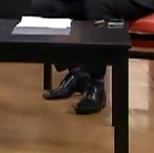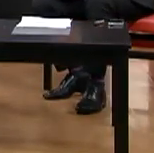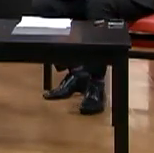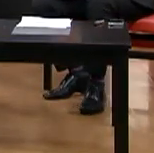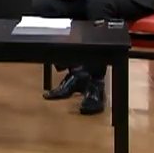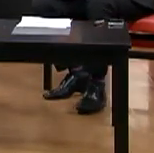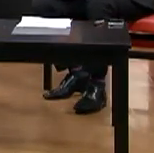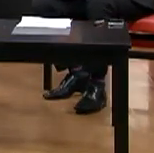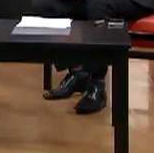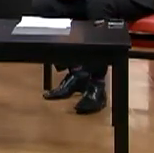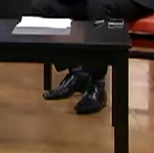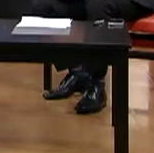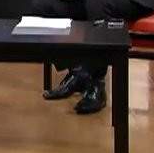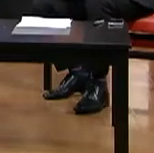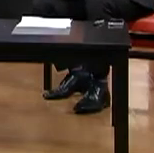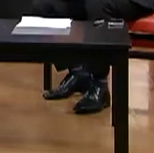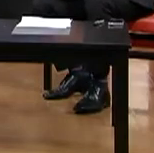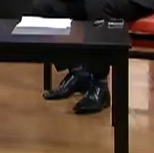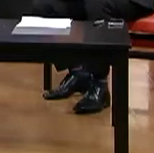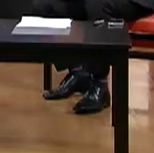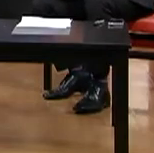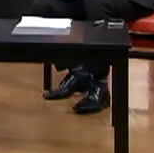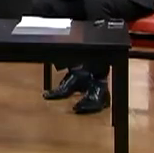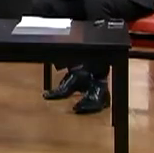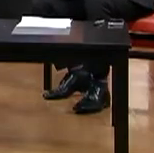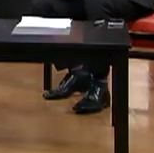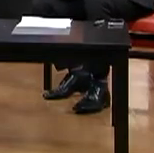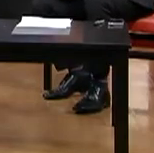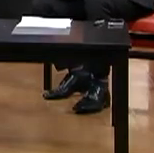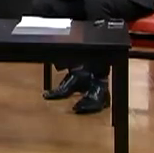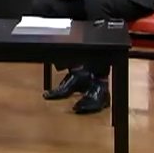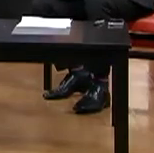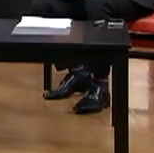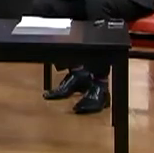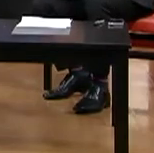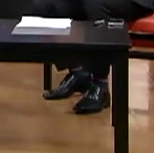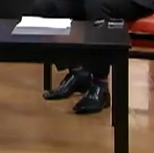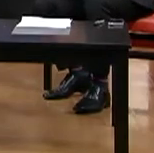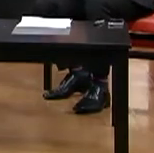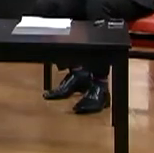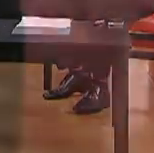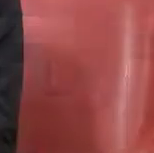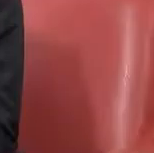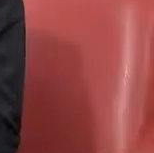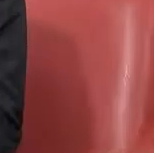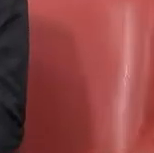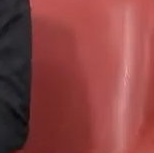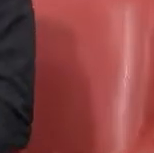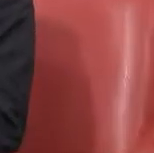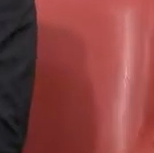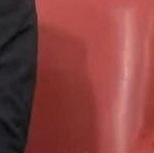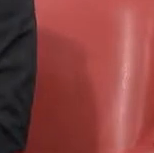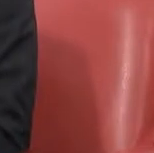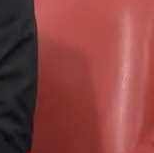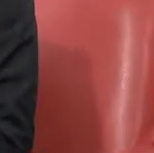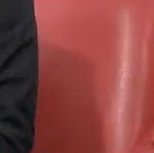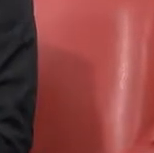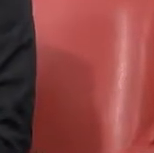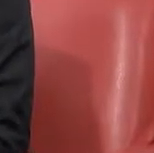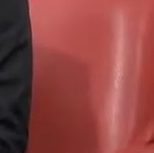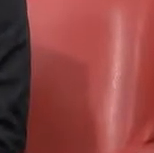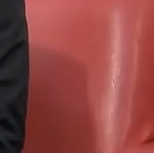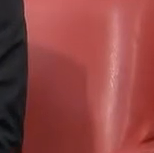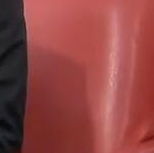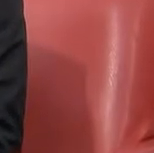con Daniel López Casarín, quien pues después del fin de semana, créanme usted, tiene muchísima información. Daniel, muy buenos días. La información. Gracias. Y este lunes a las 20:30 horas